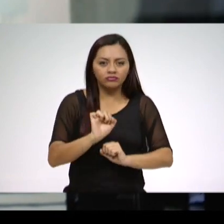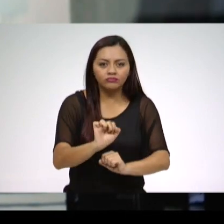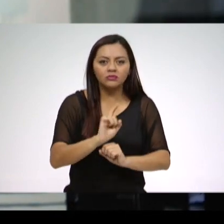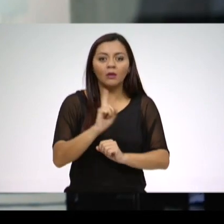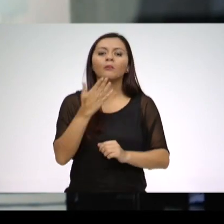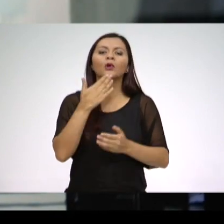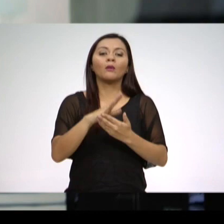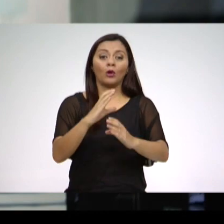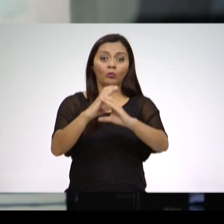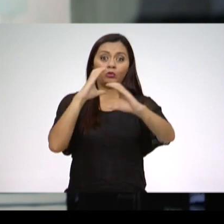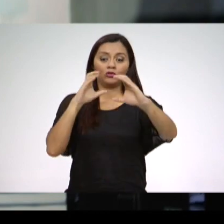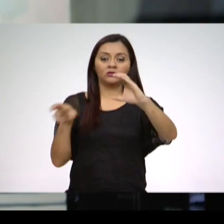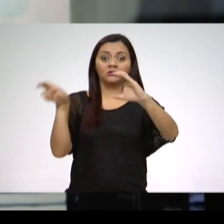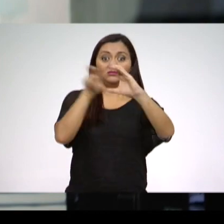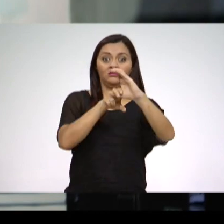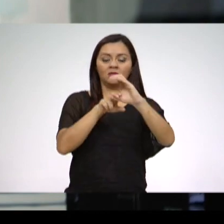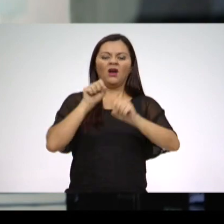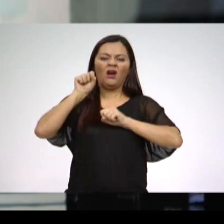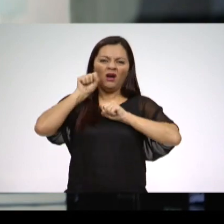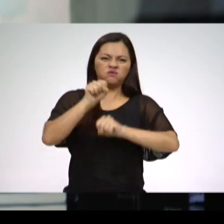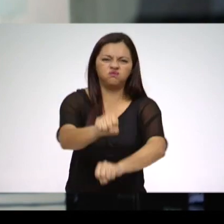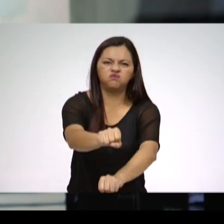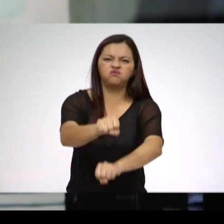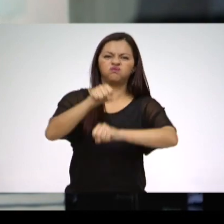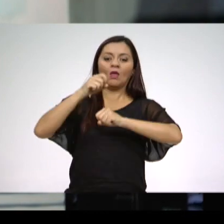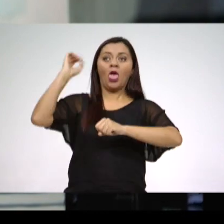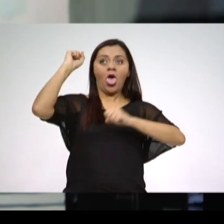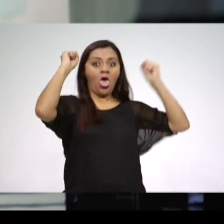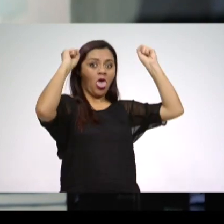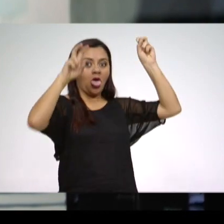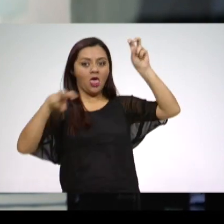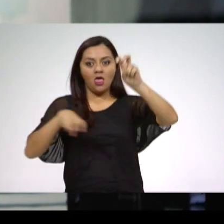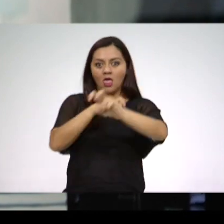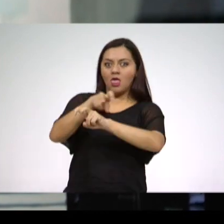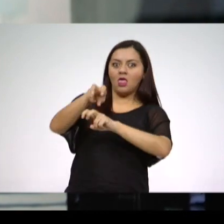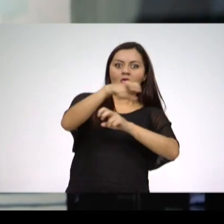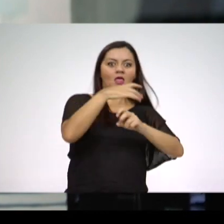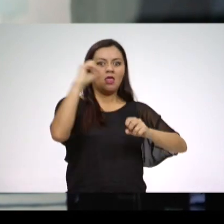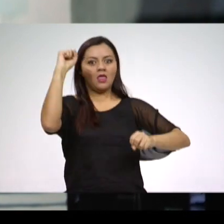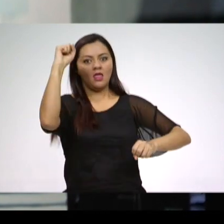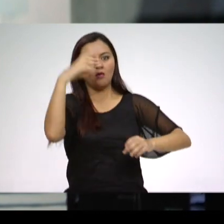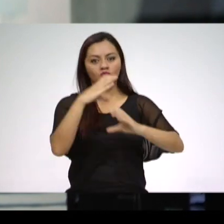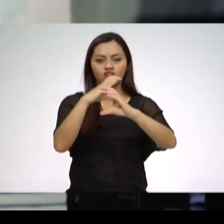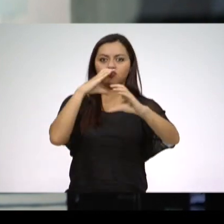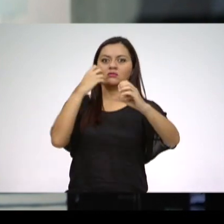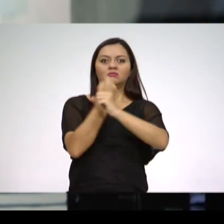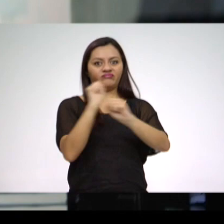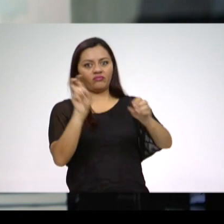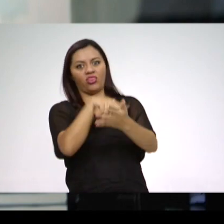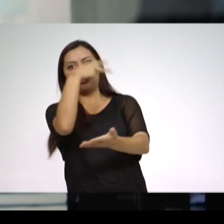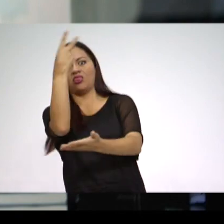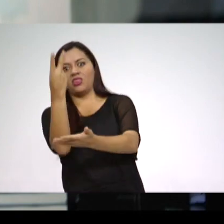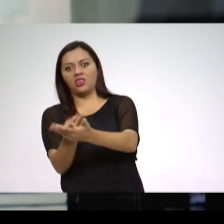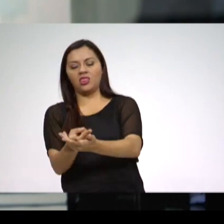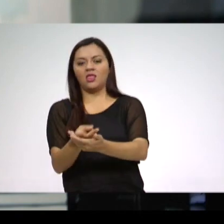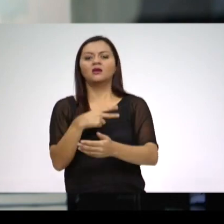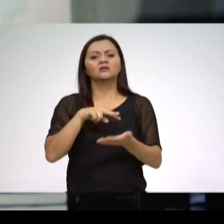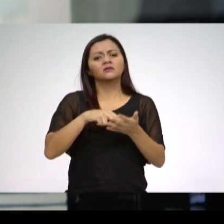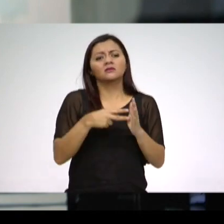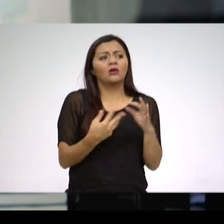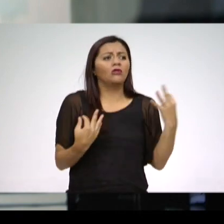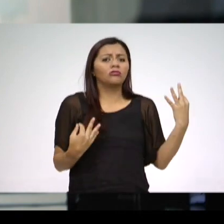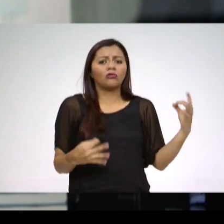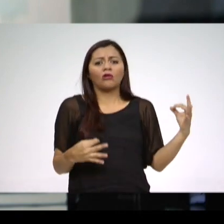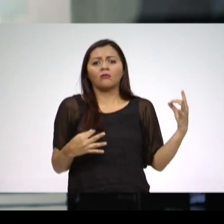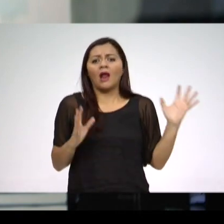bus y el chofer del bus no para adecuadamente y tú tienes que casi saltar y salvarte de morirte en la bajada